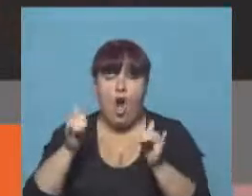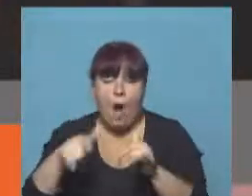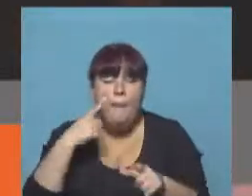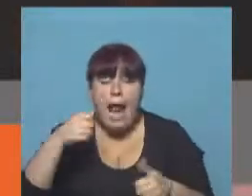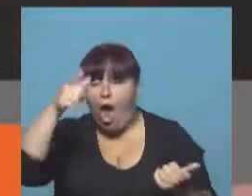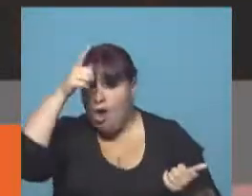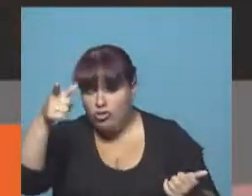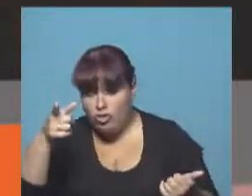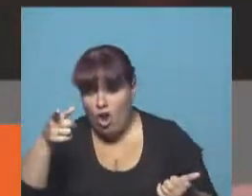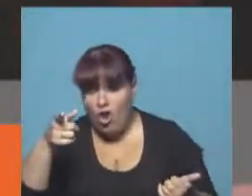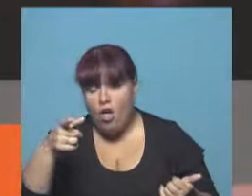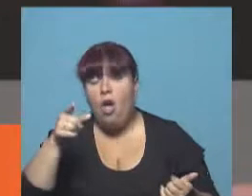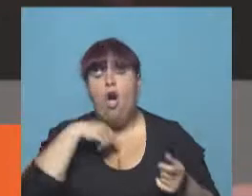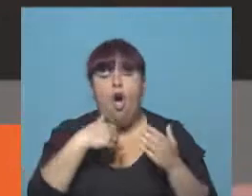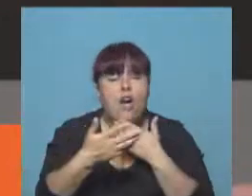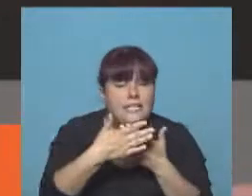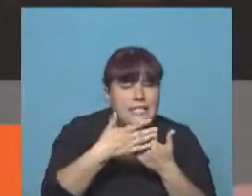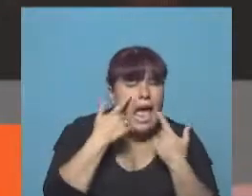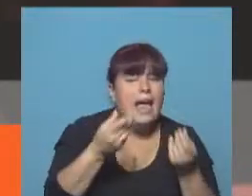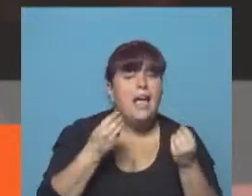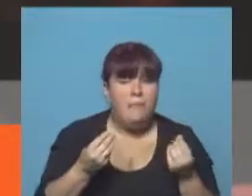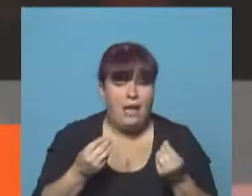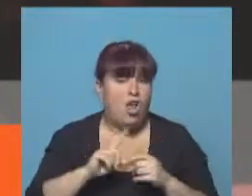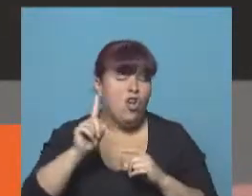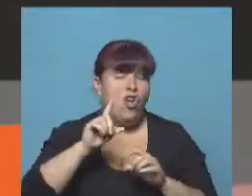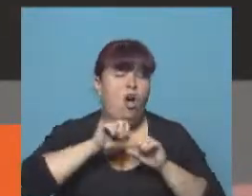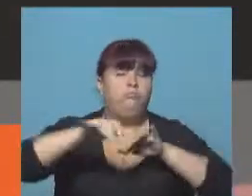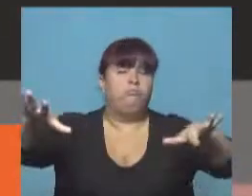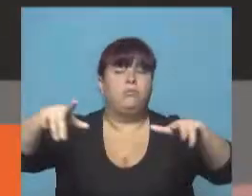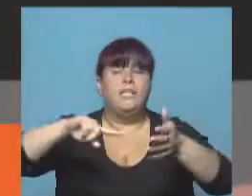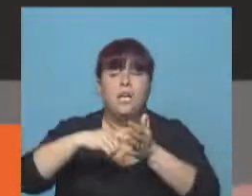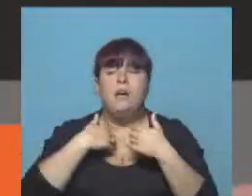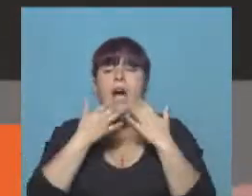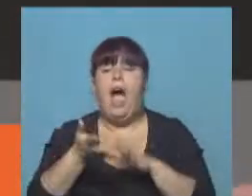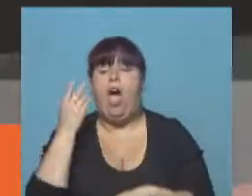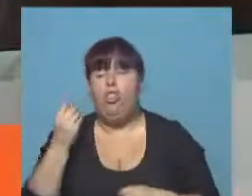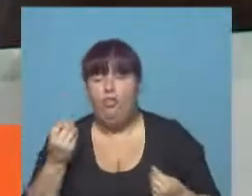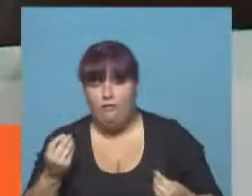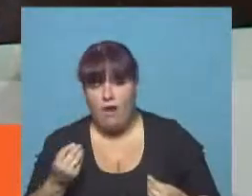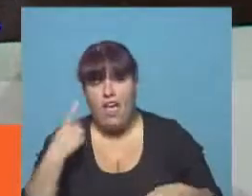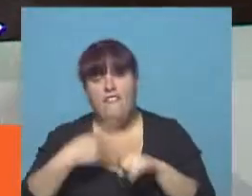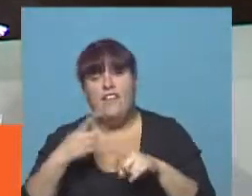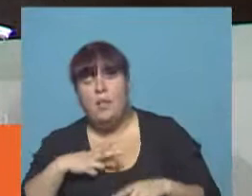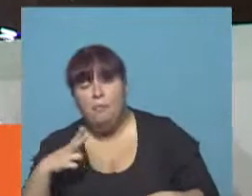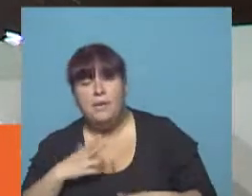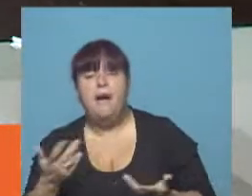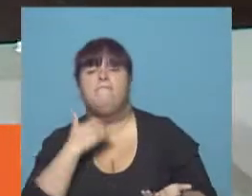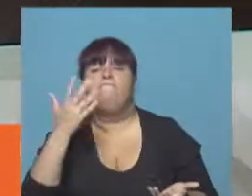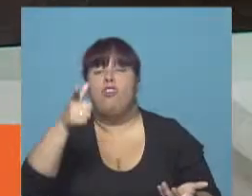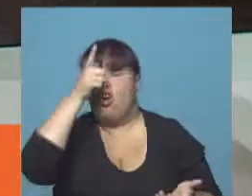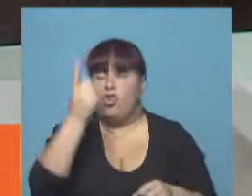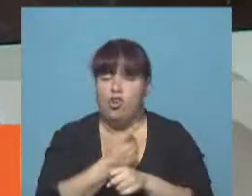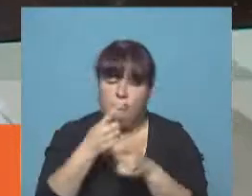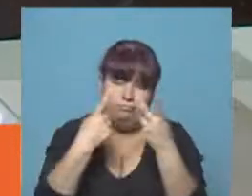poderlos controlar, o estar cerca de lo que ahí ocurre, y no dispersos en la ciudad donde no sabemos dónde están, en fiestas privadas que no tenemos el control de